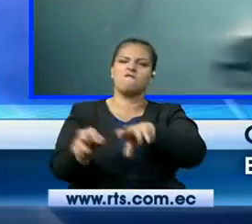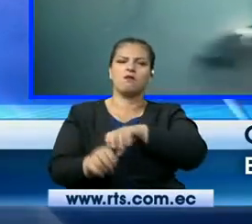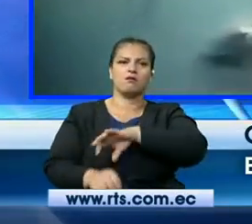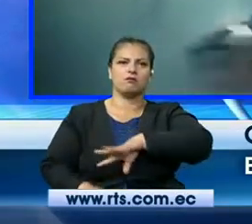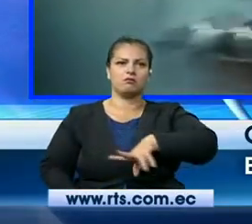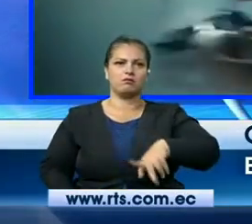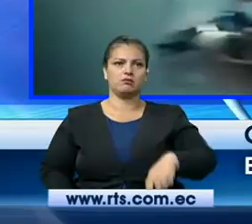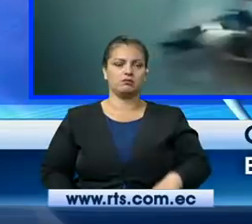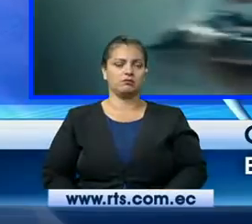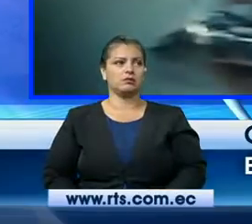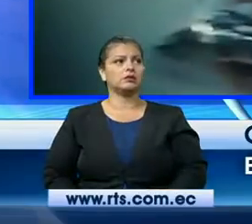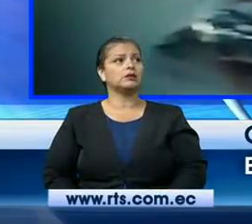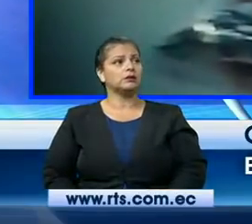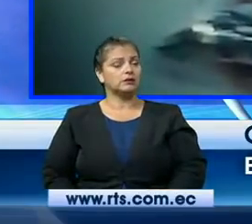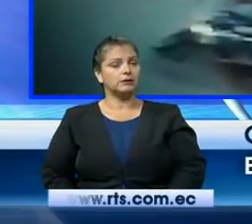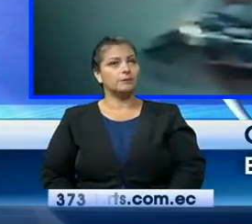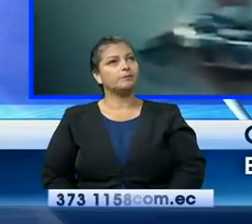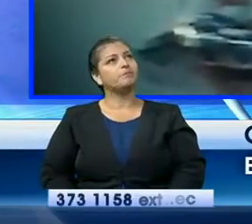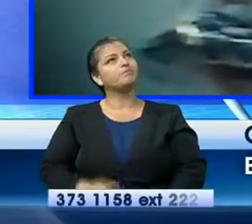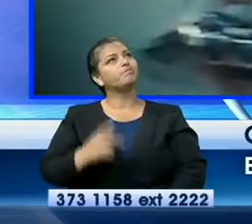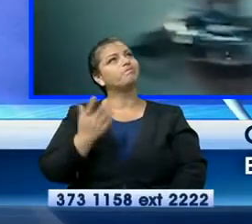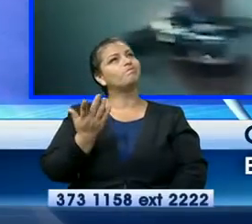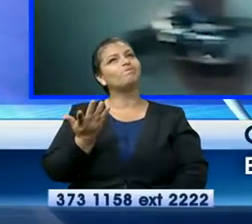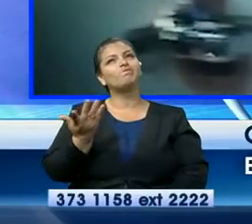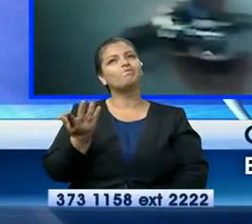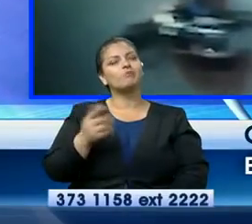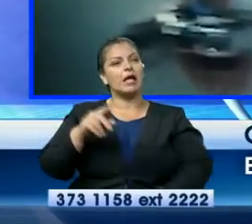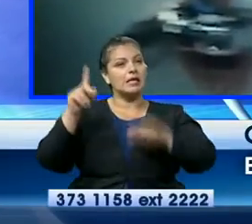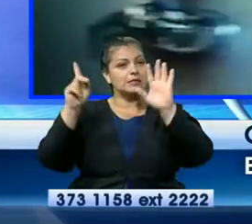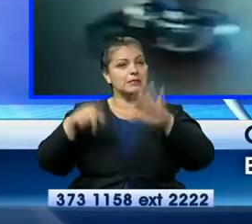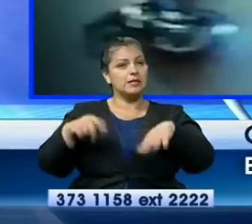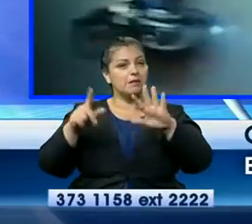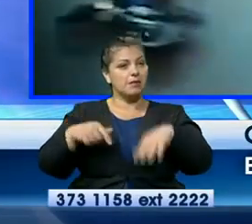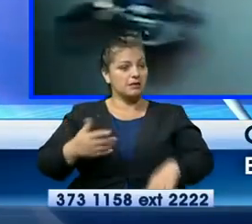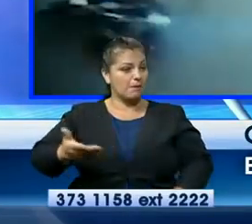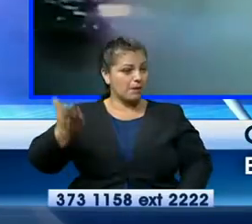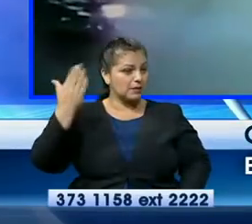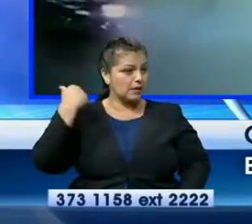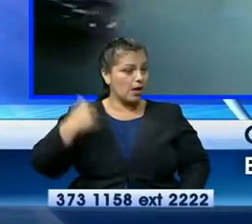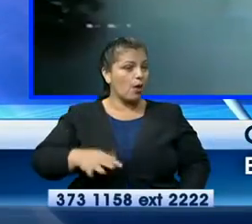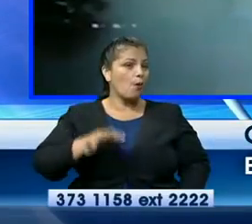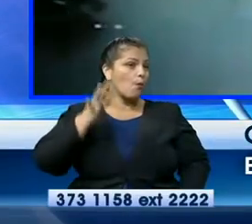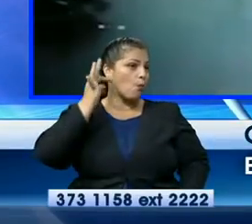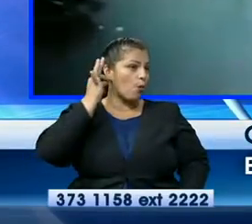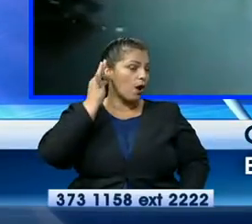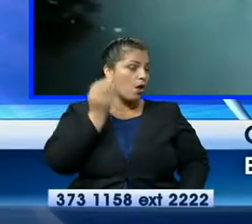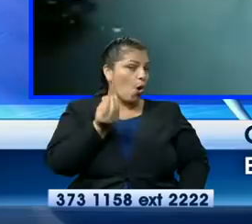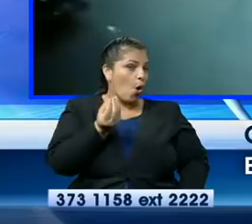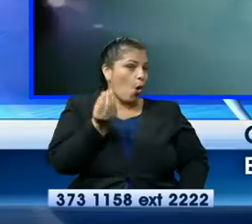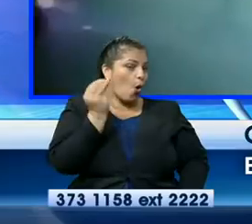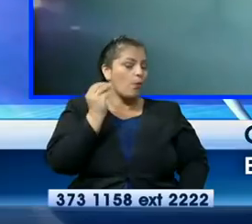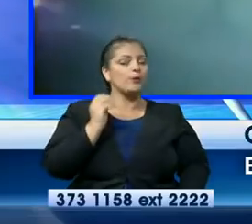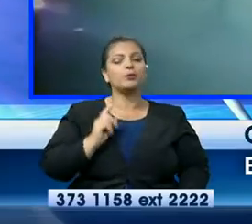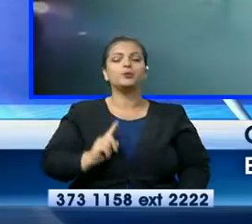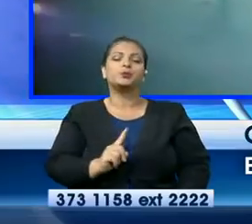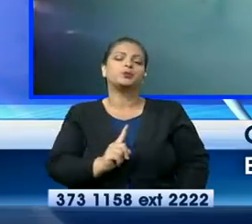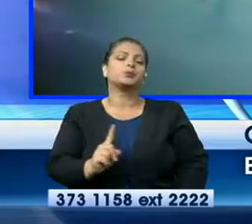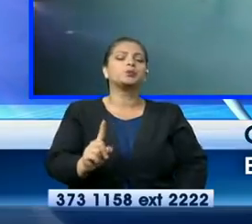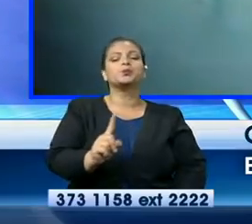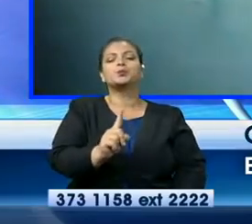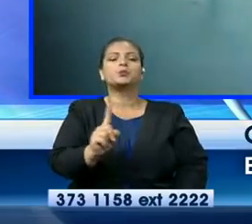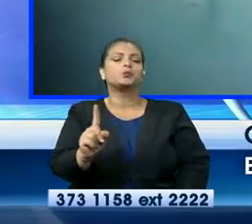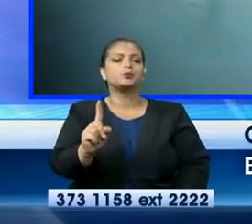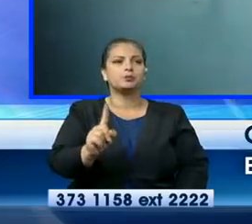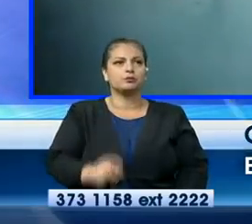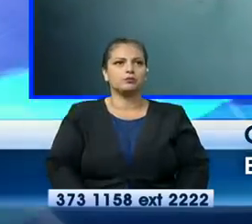personas claro que si hace como unos seis meses también una chica igual voto el teléfono porque igual no está claro que llamó todo el